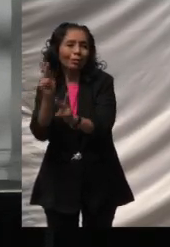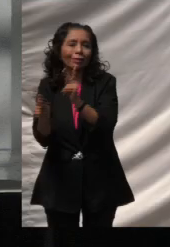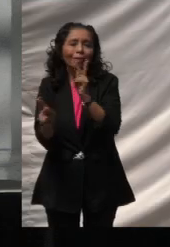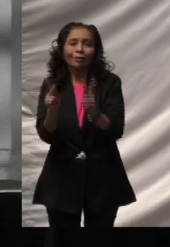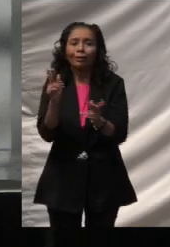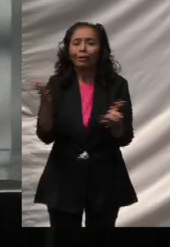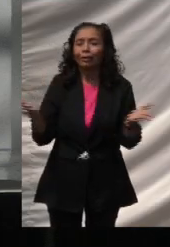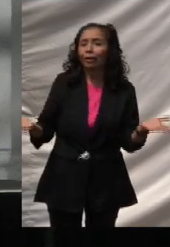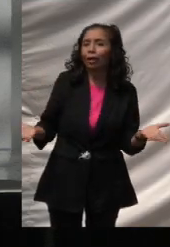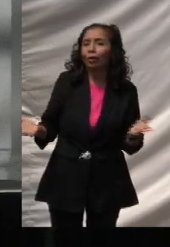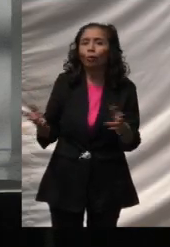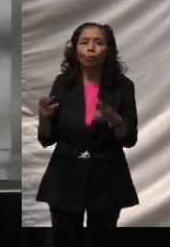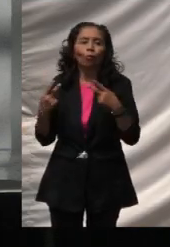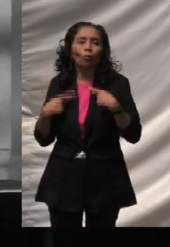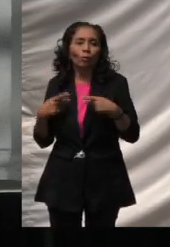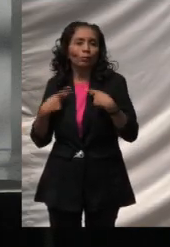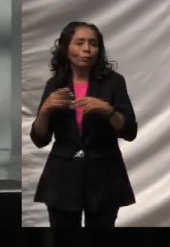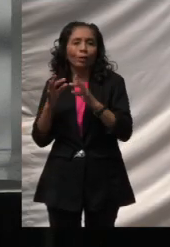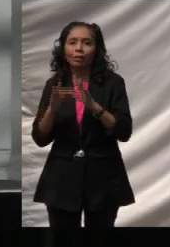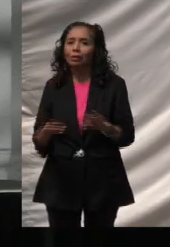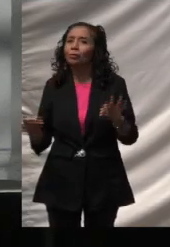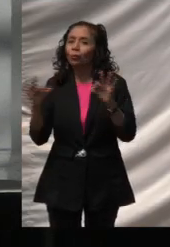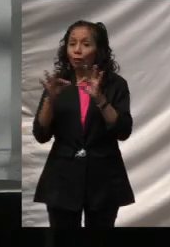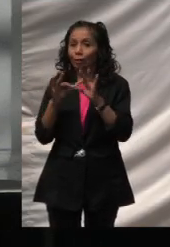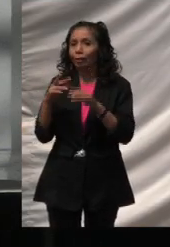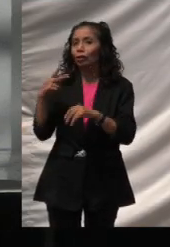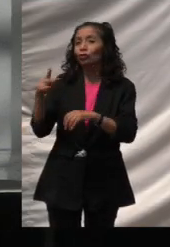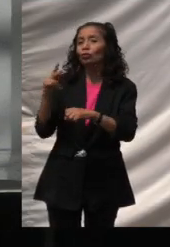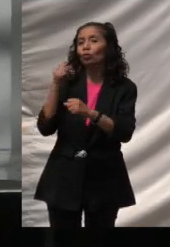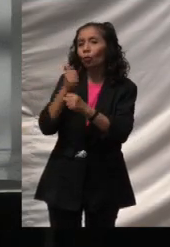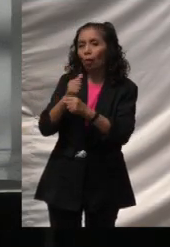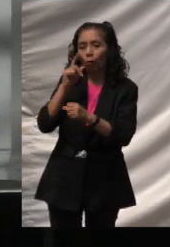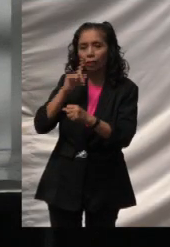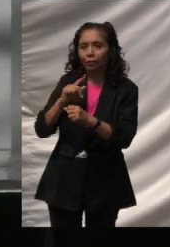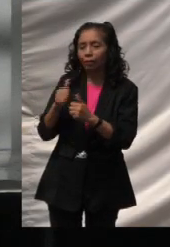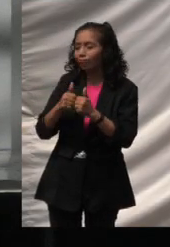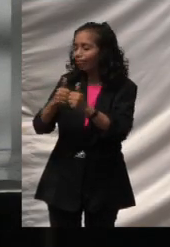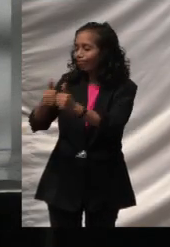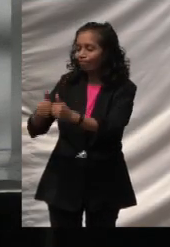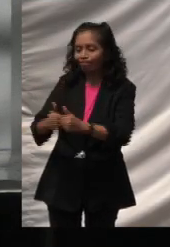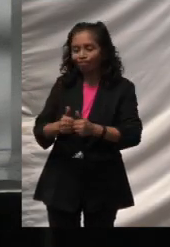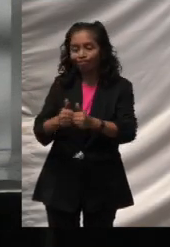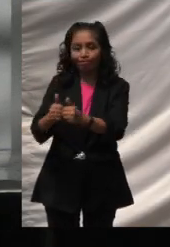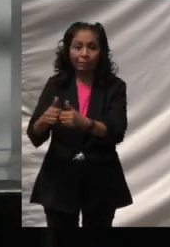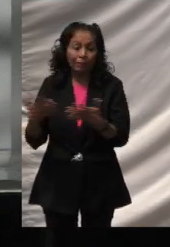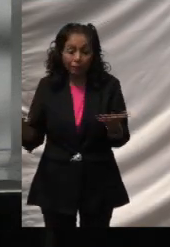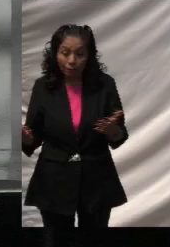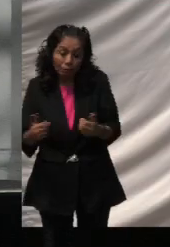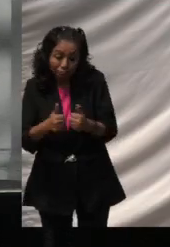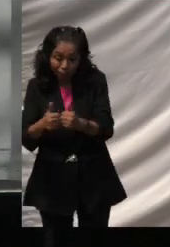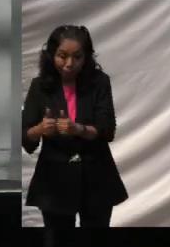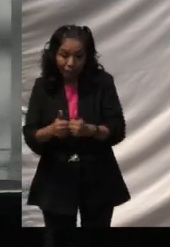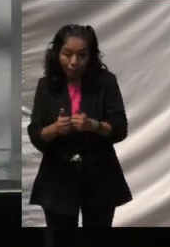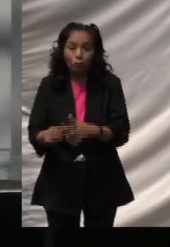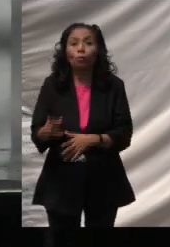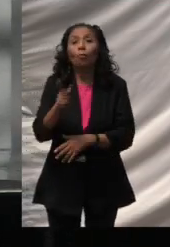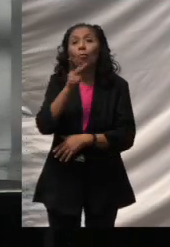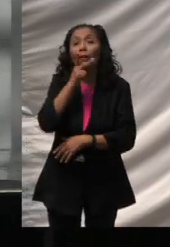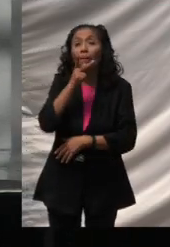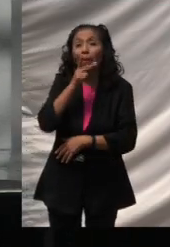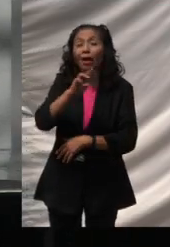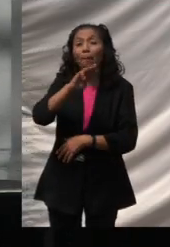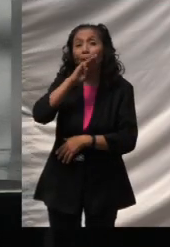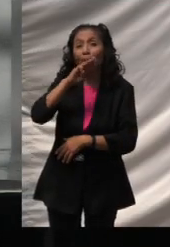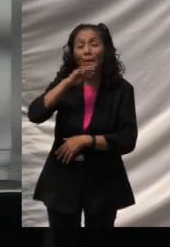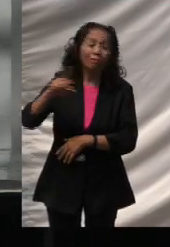pasaba mayor parte de su tiempo, su abuelita. Ella se tenía que quedar con su abuelita porque sus padres tenían que